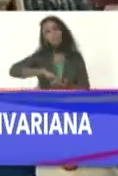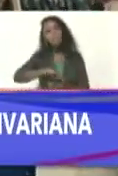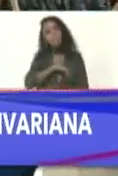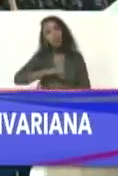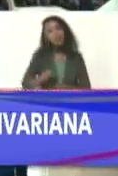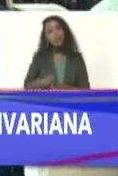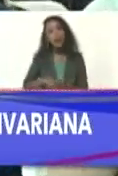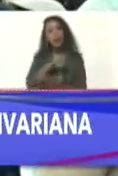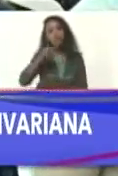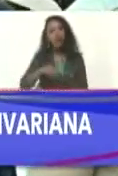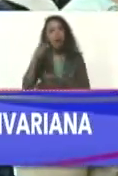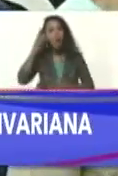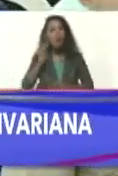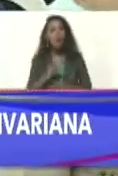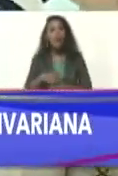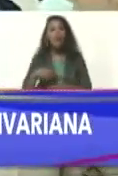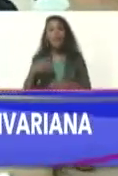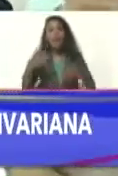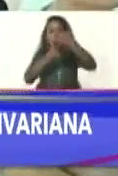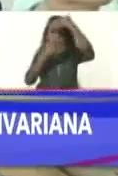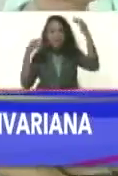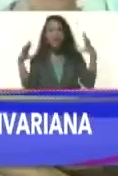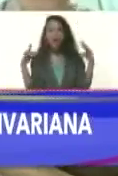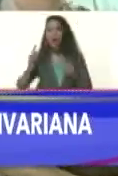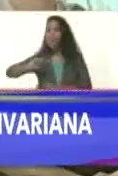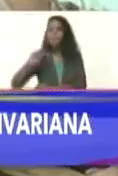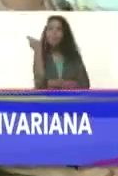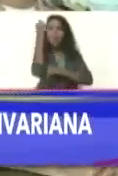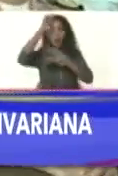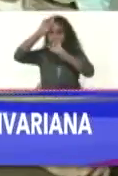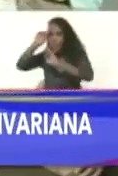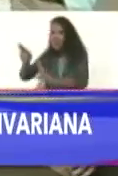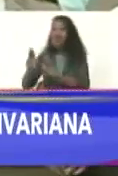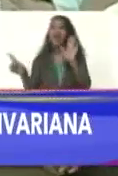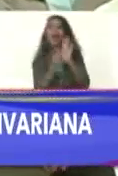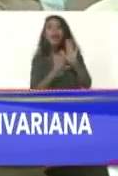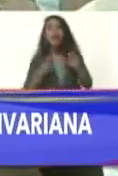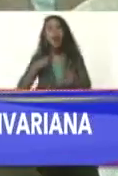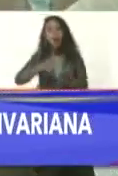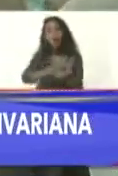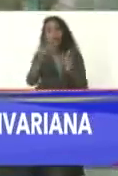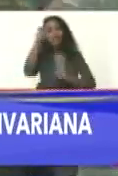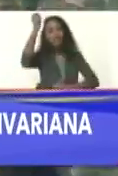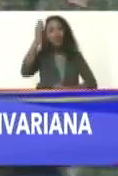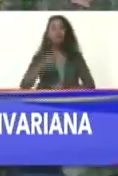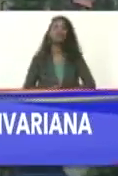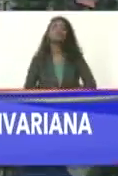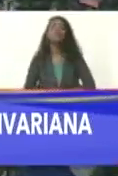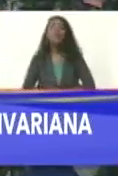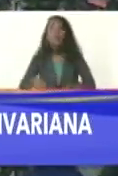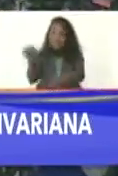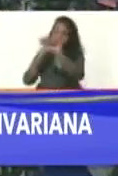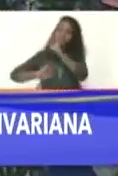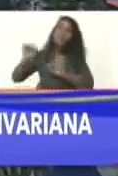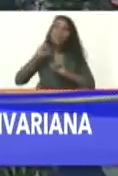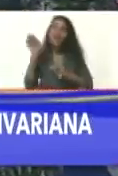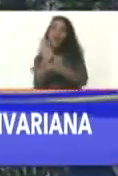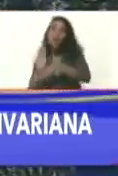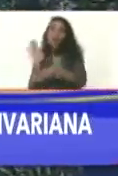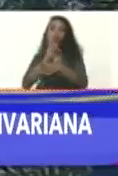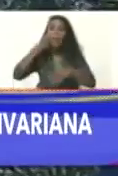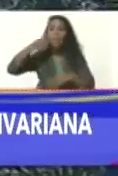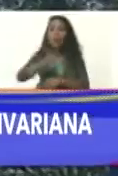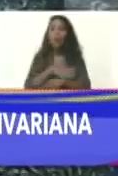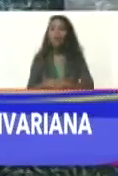FAE tienen que ser los primeros en respetar la ley y la Constitución y en defender y proteger al pueblo.